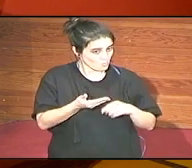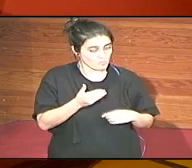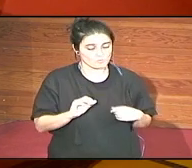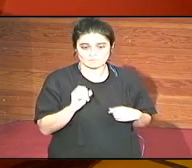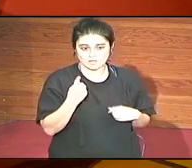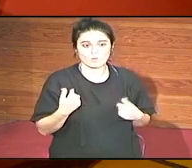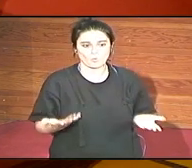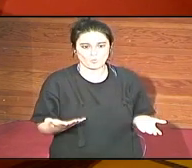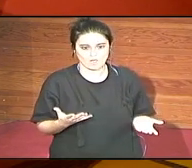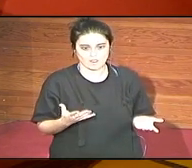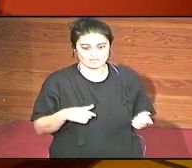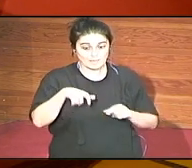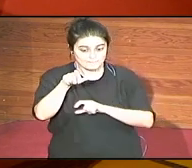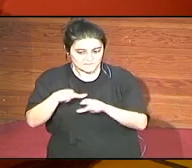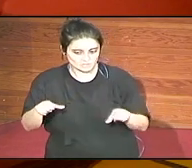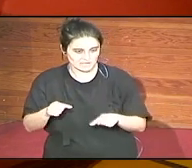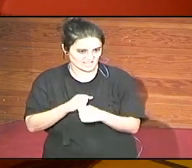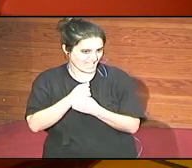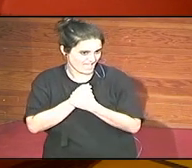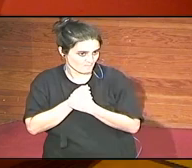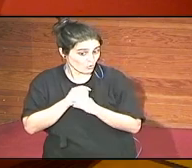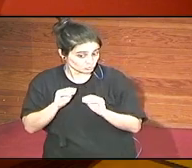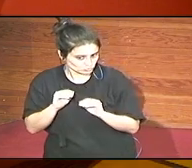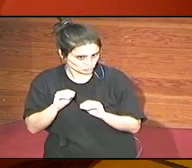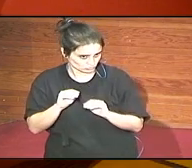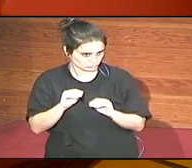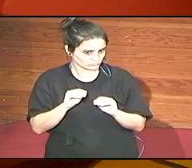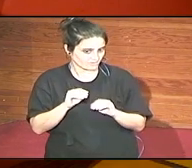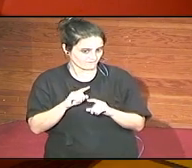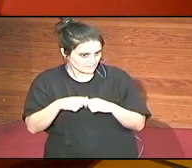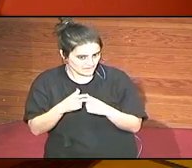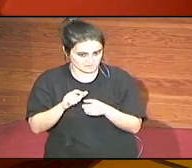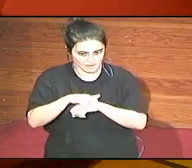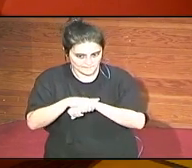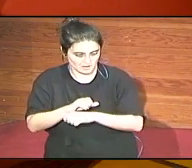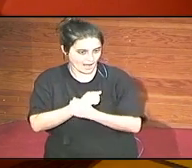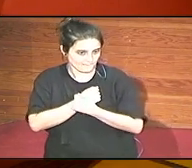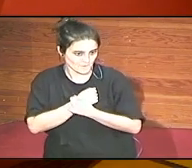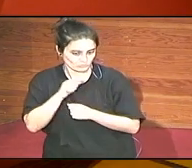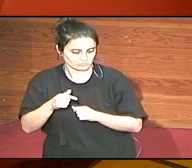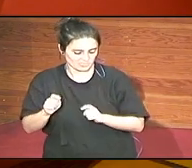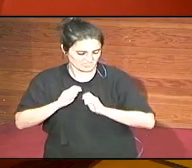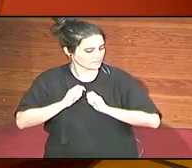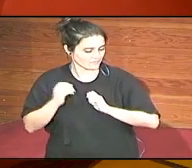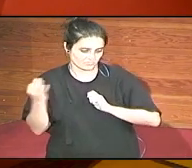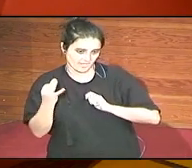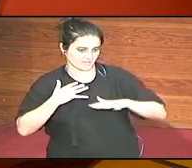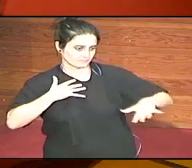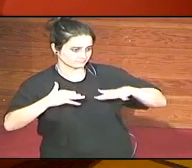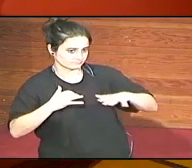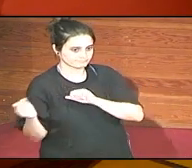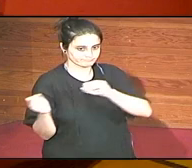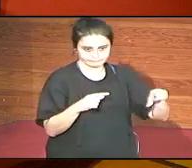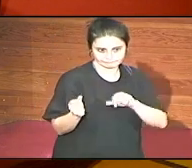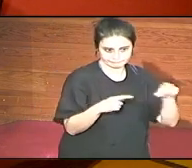por amor a su gente es algo que normalmente no se pone como un aspecto clave pero